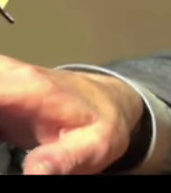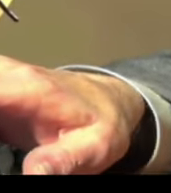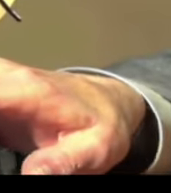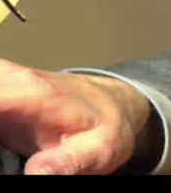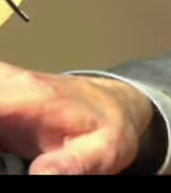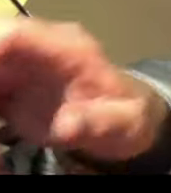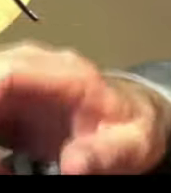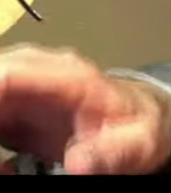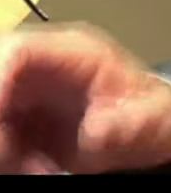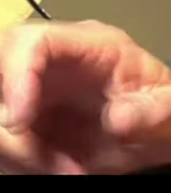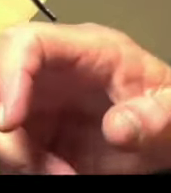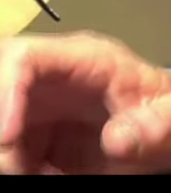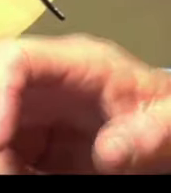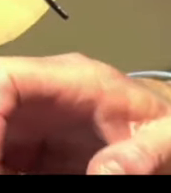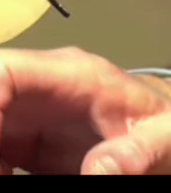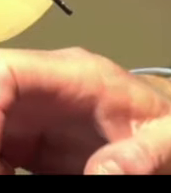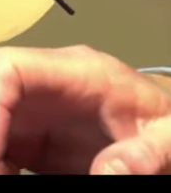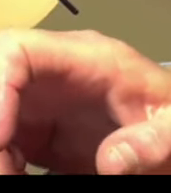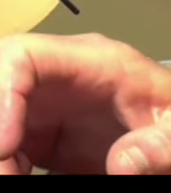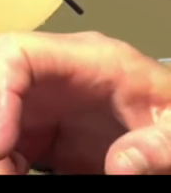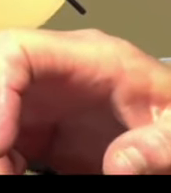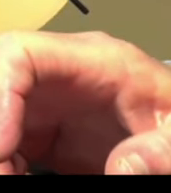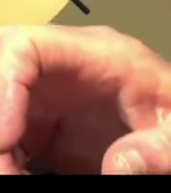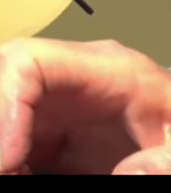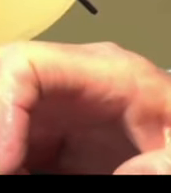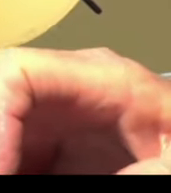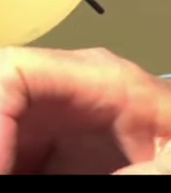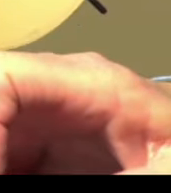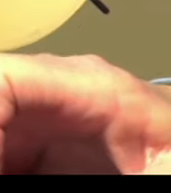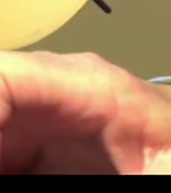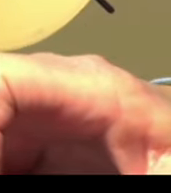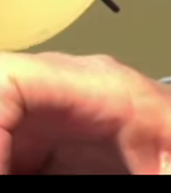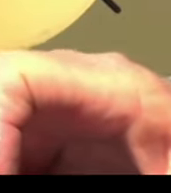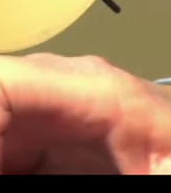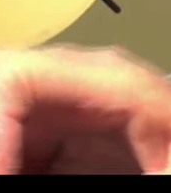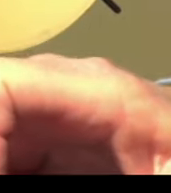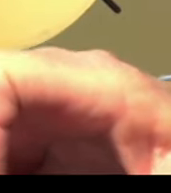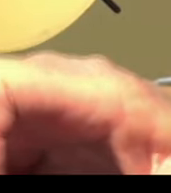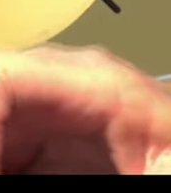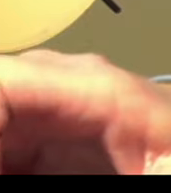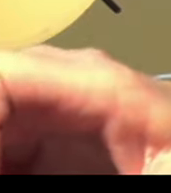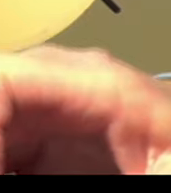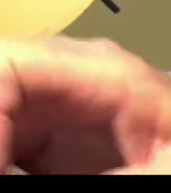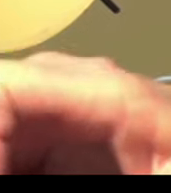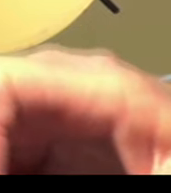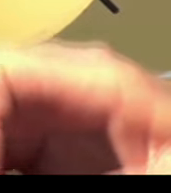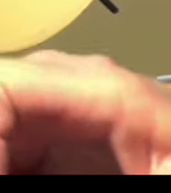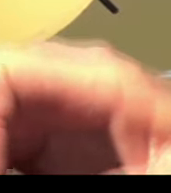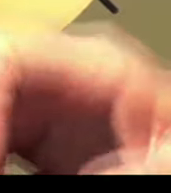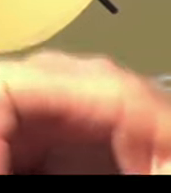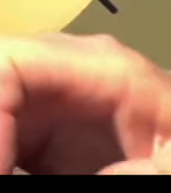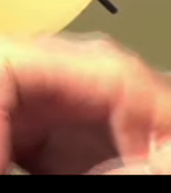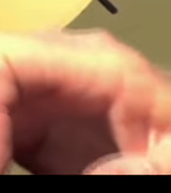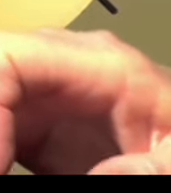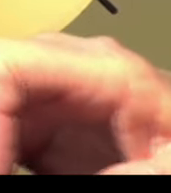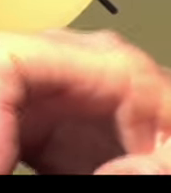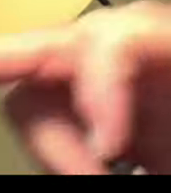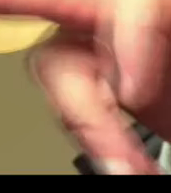que se llama pluma, porque es la que se encarga de grabar, de